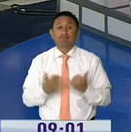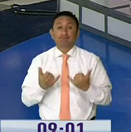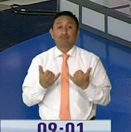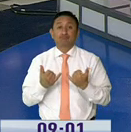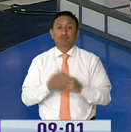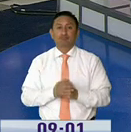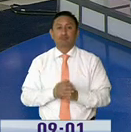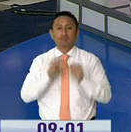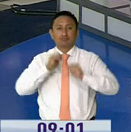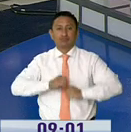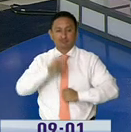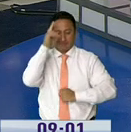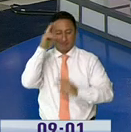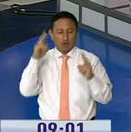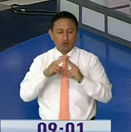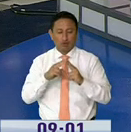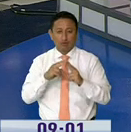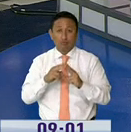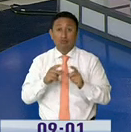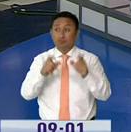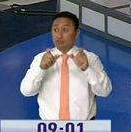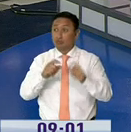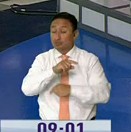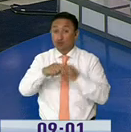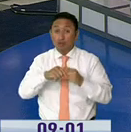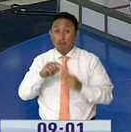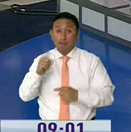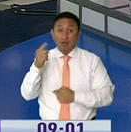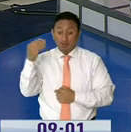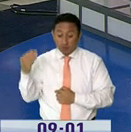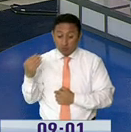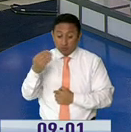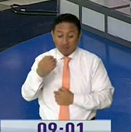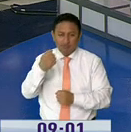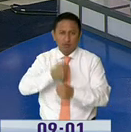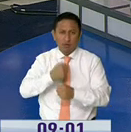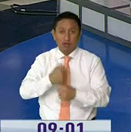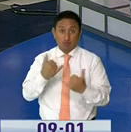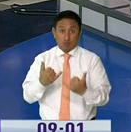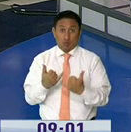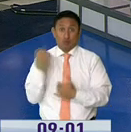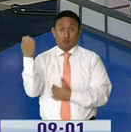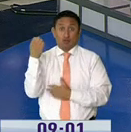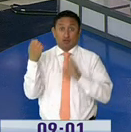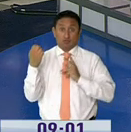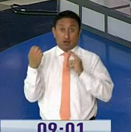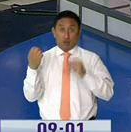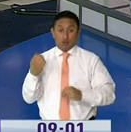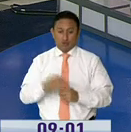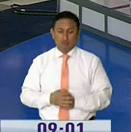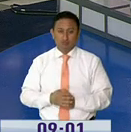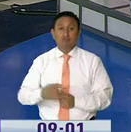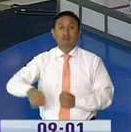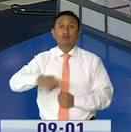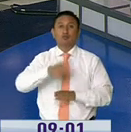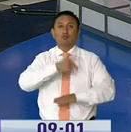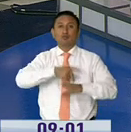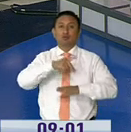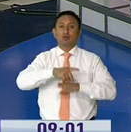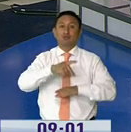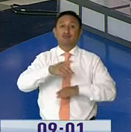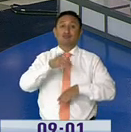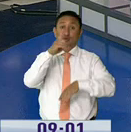ese reconocimiento a todos quienes están en primera línea trabajando en esta emergencia sanitaria, como son los profesionales de